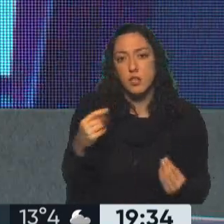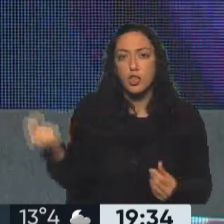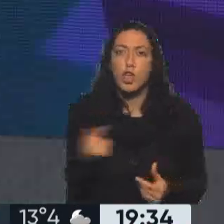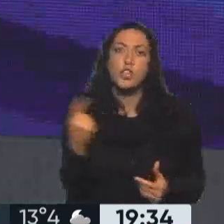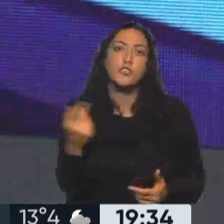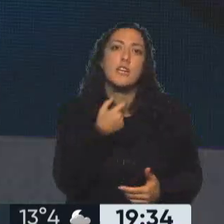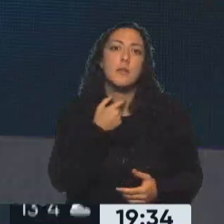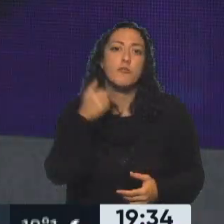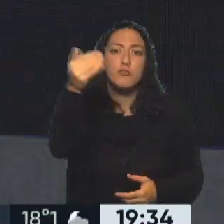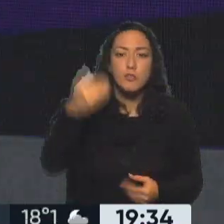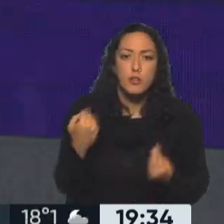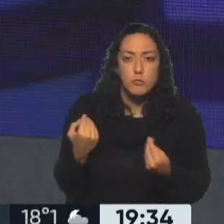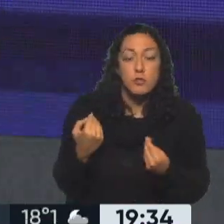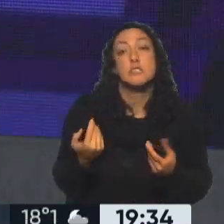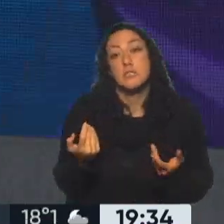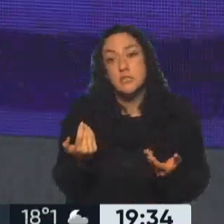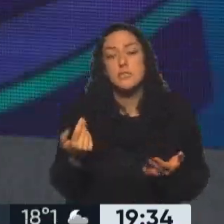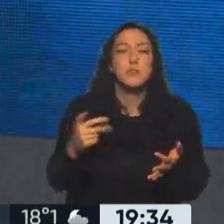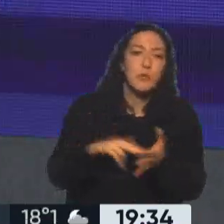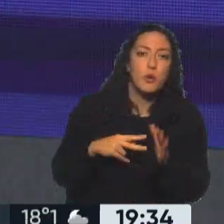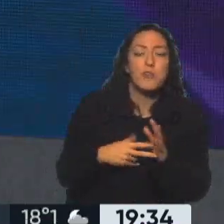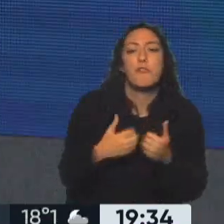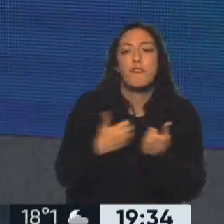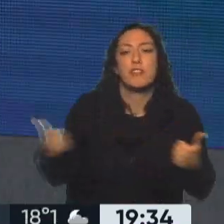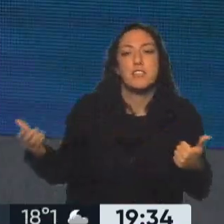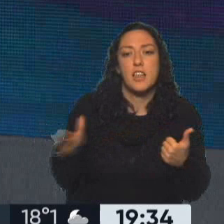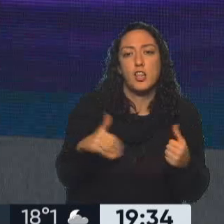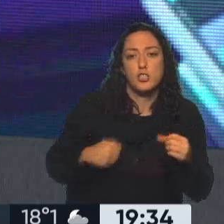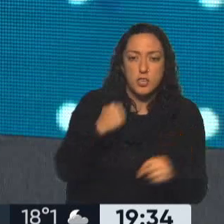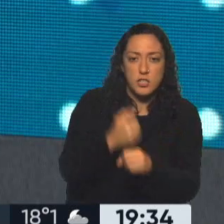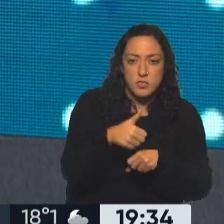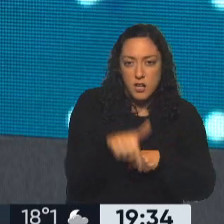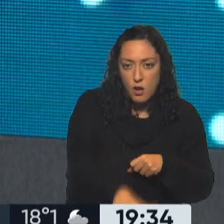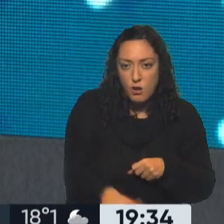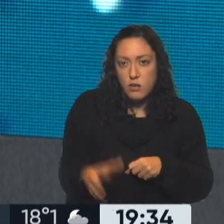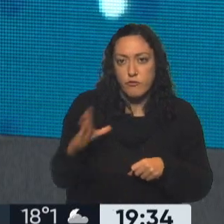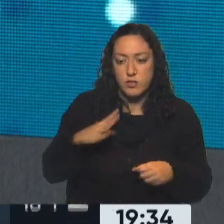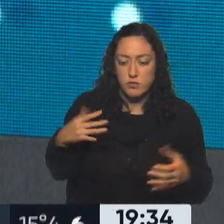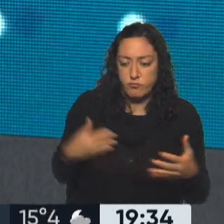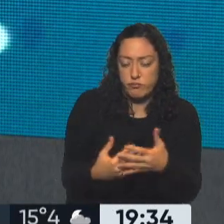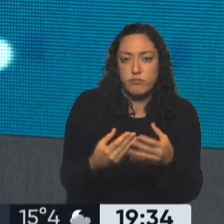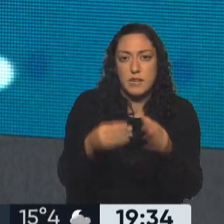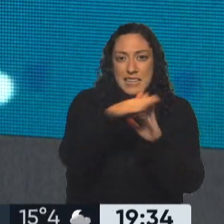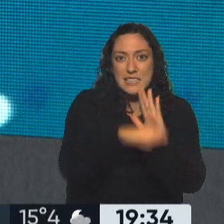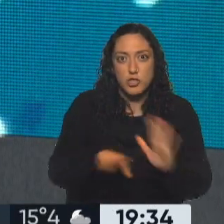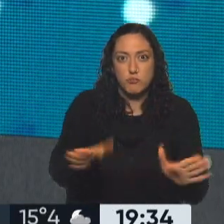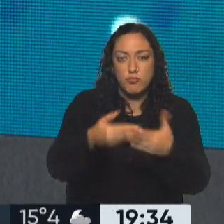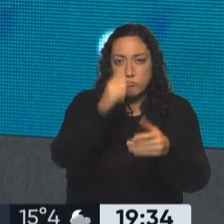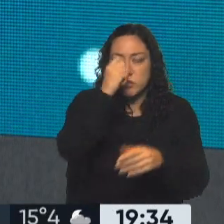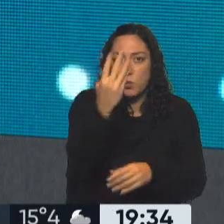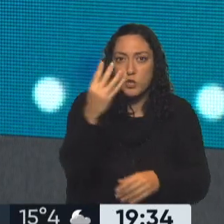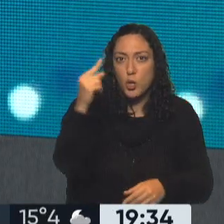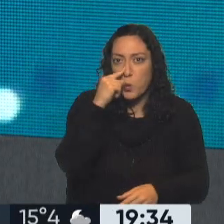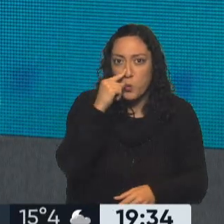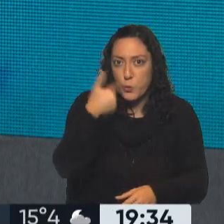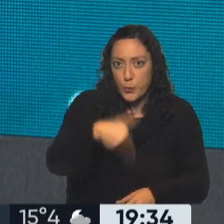¿Cómo es la mano? Bueno, el gran dilema, ¿no? En el Frente de Todos a esta hora, a tan poquito ya del cierre de listas, que es el próximo 24 de